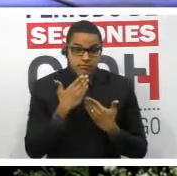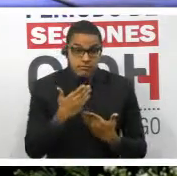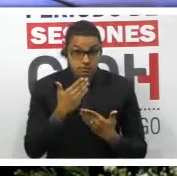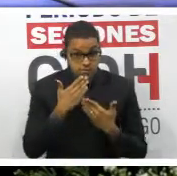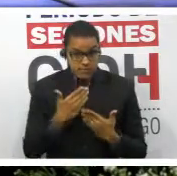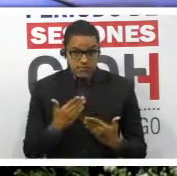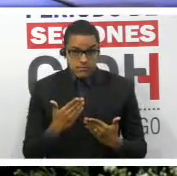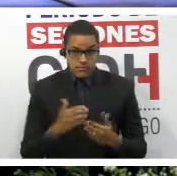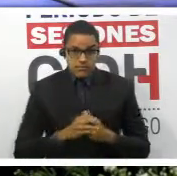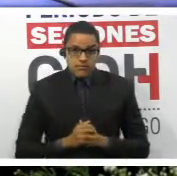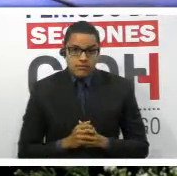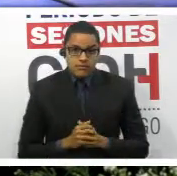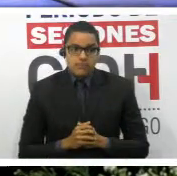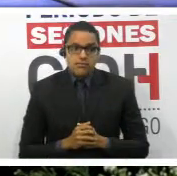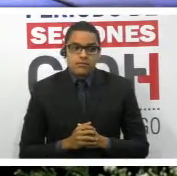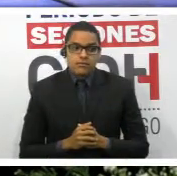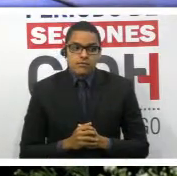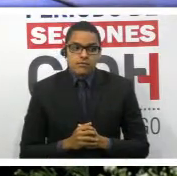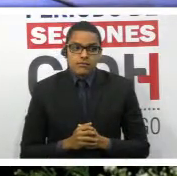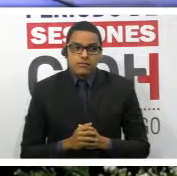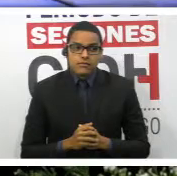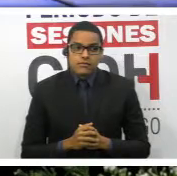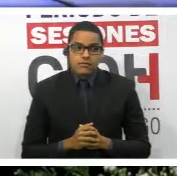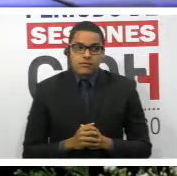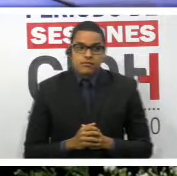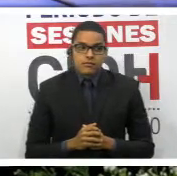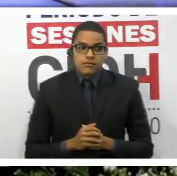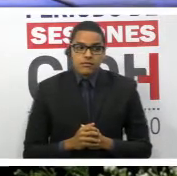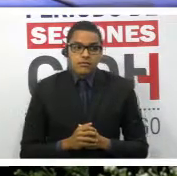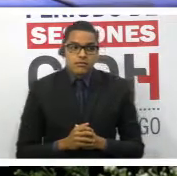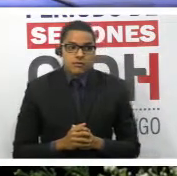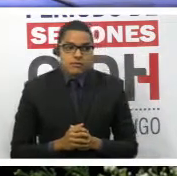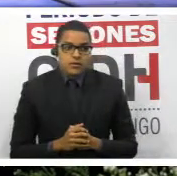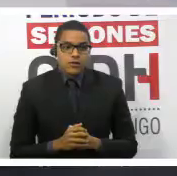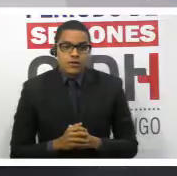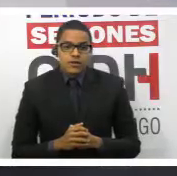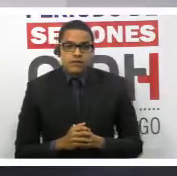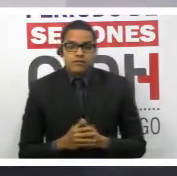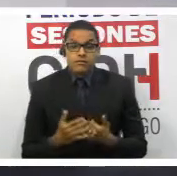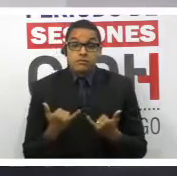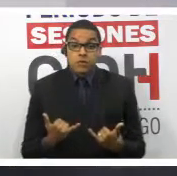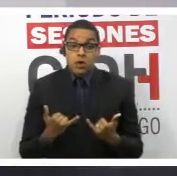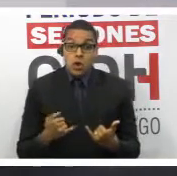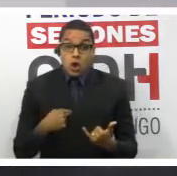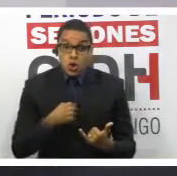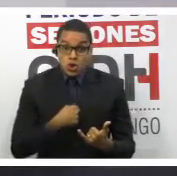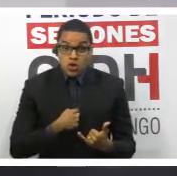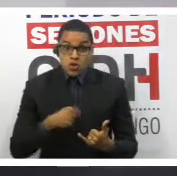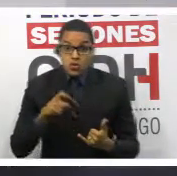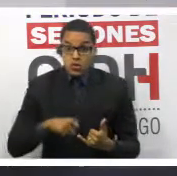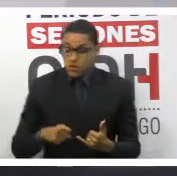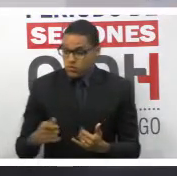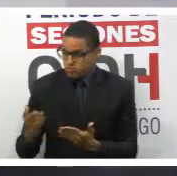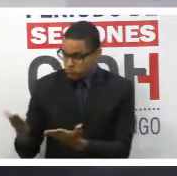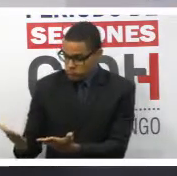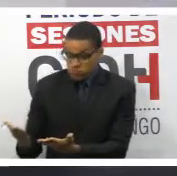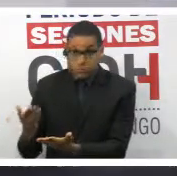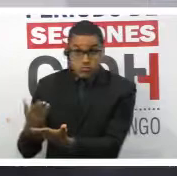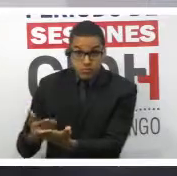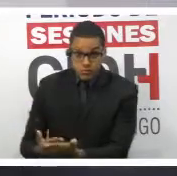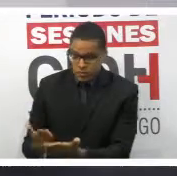en su intervención el hámster meet the time o les